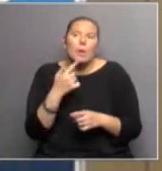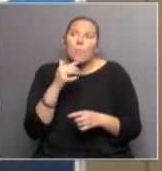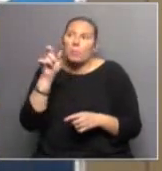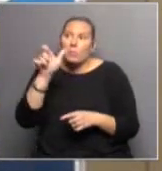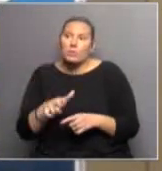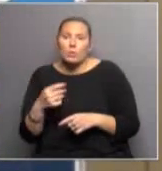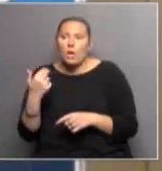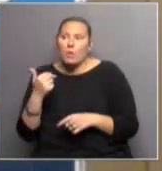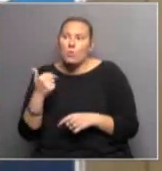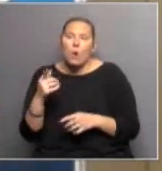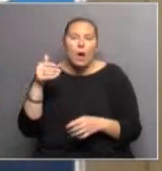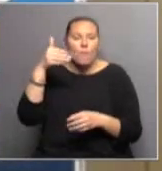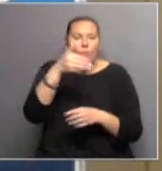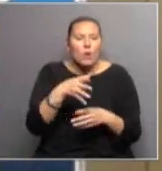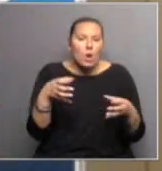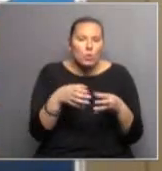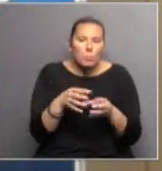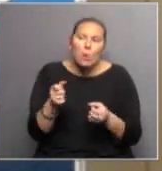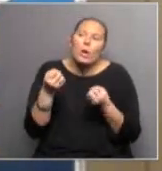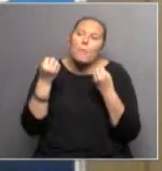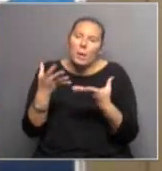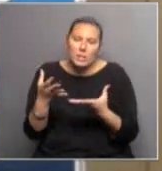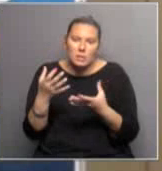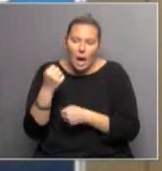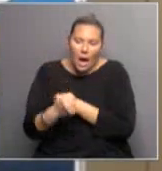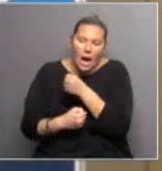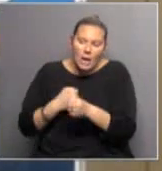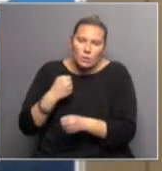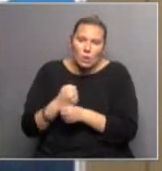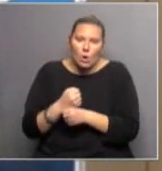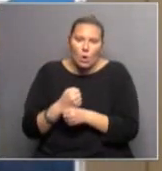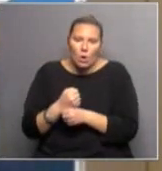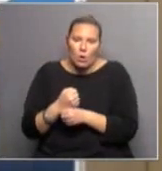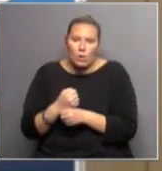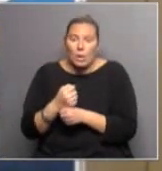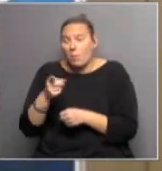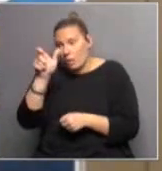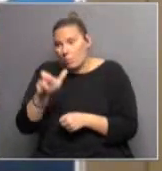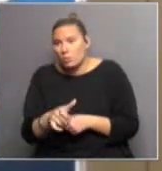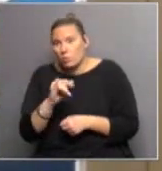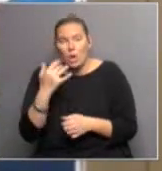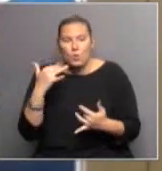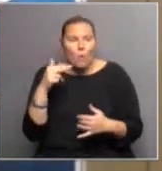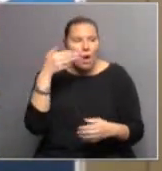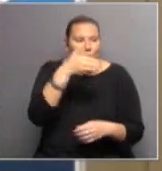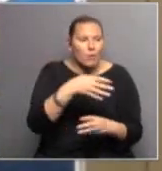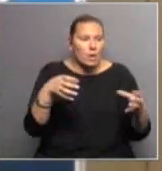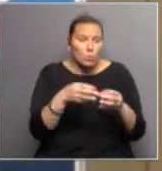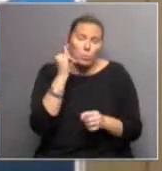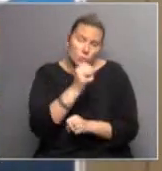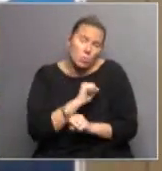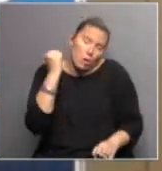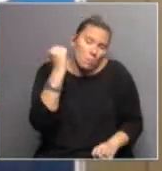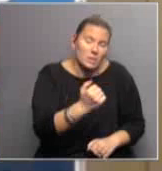si alguno de los varones que vinieron al grupo durante todos estos años no hubiesen venido. Quizás sí hubieran llevado